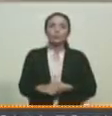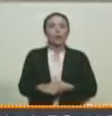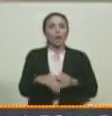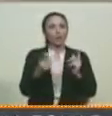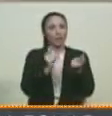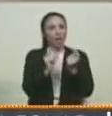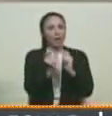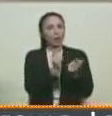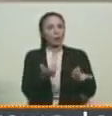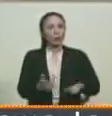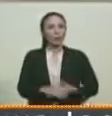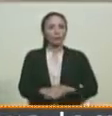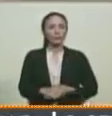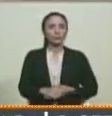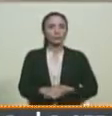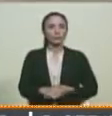conversación